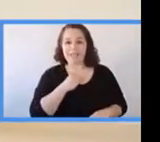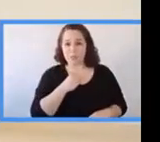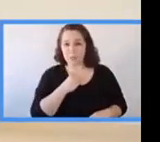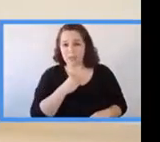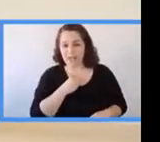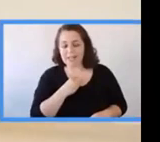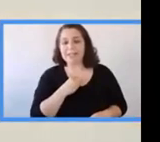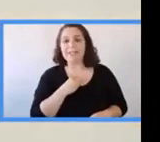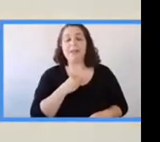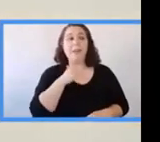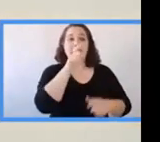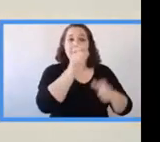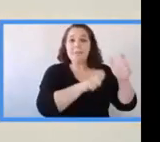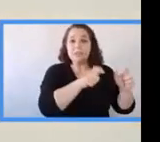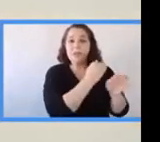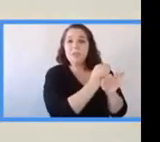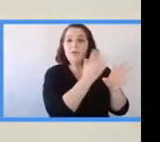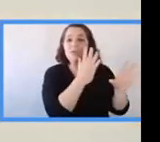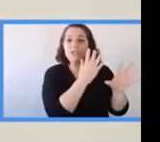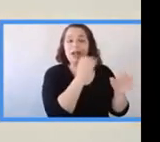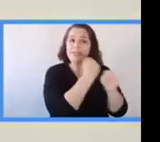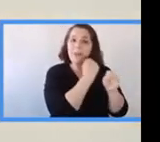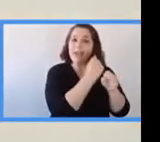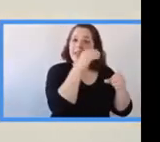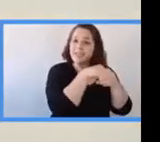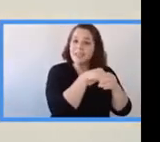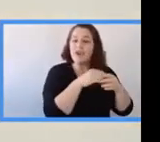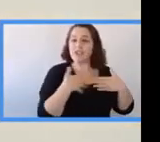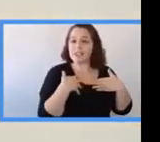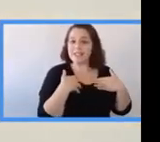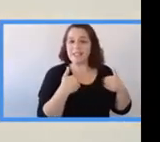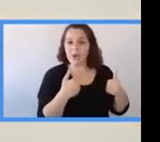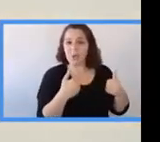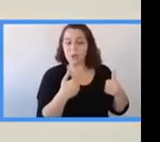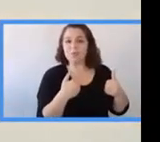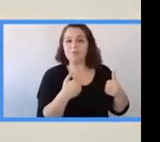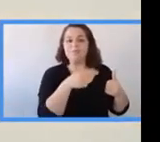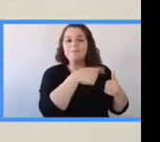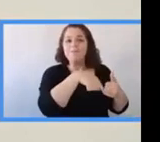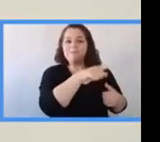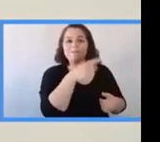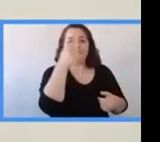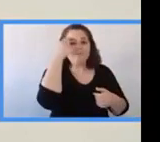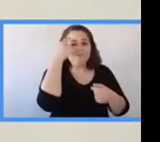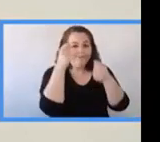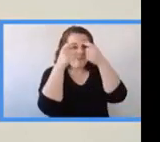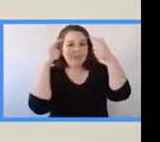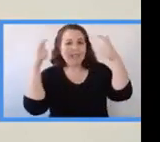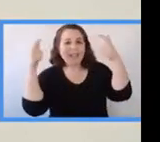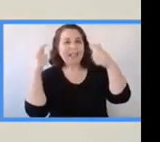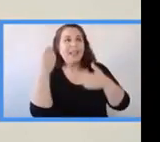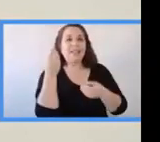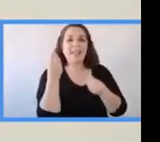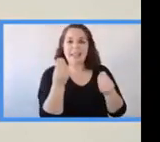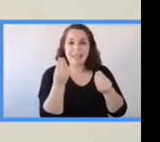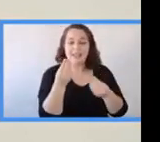barreras actitudinales. Muchos y muchas profesionales y trabajadores y trabajadoras de la salud